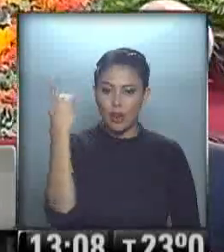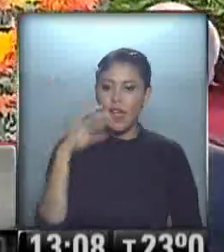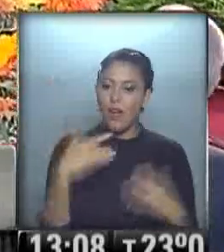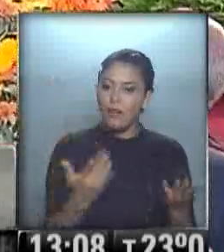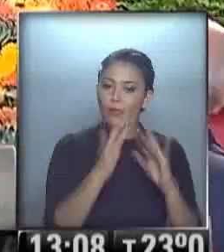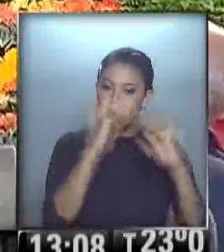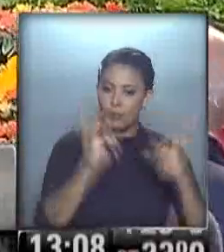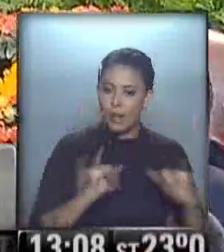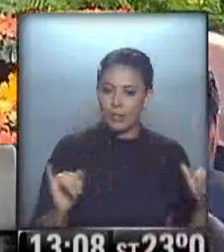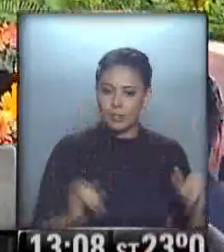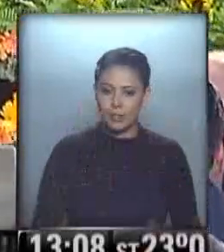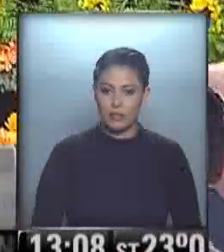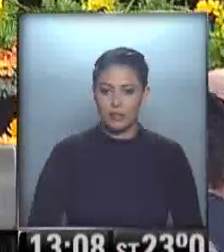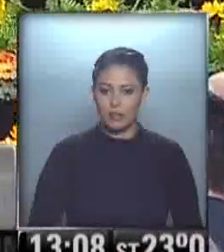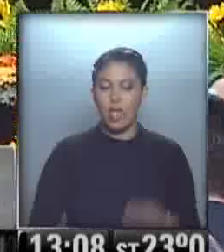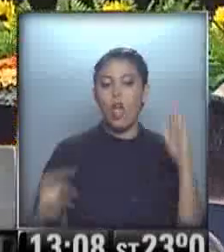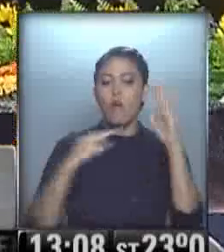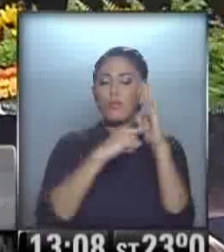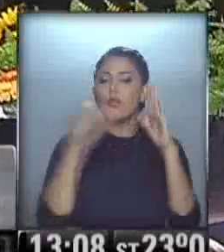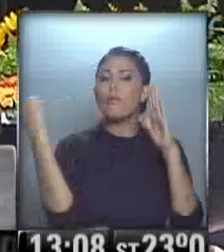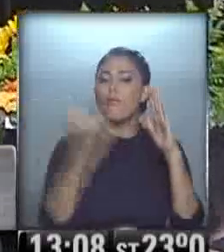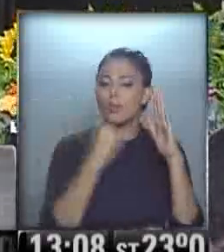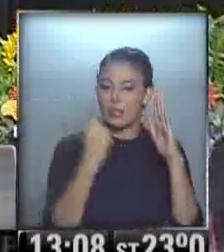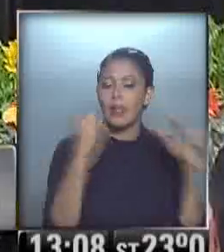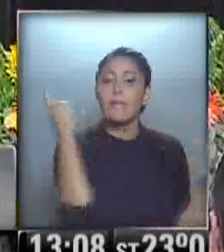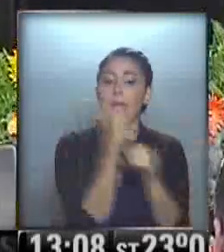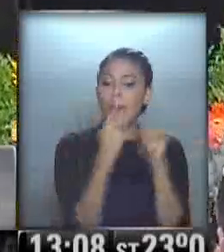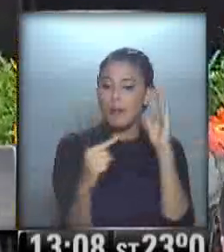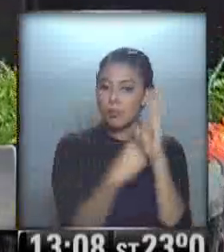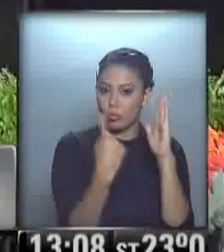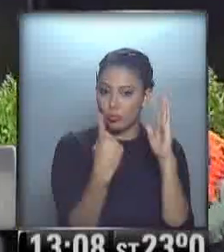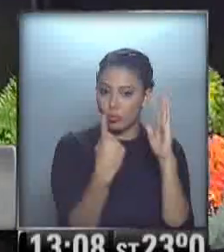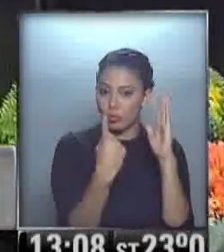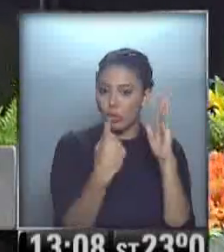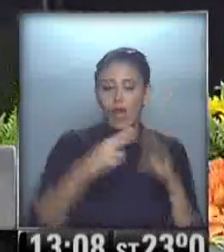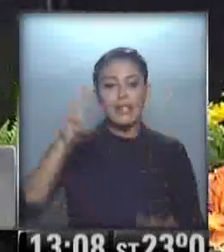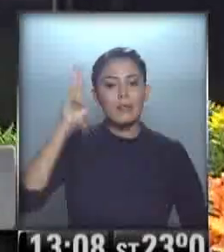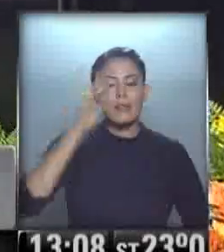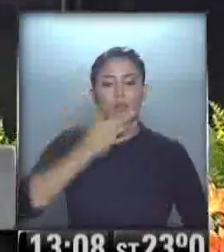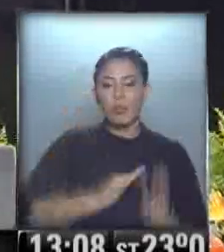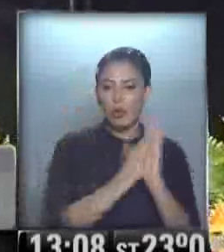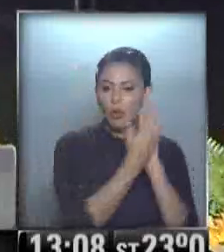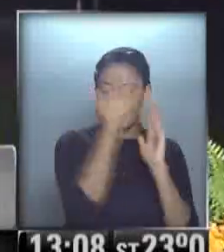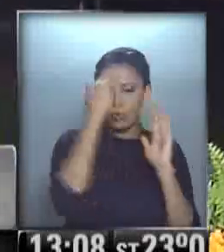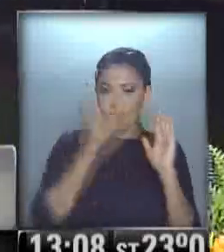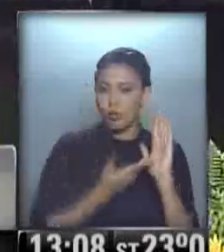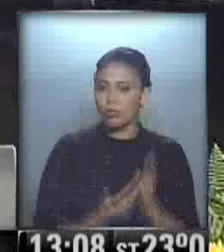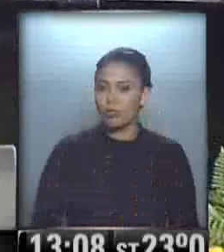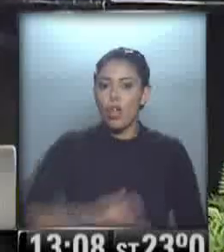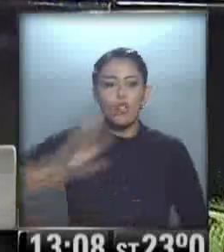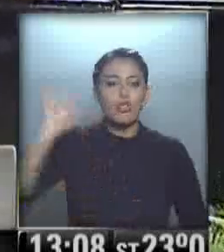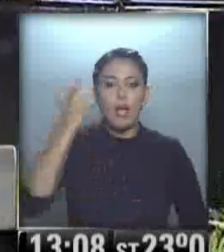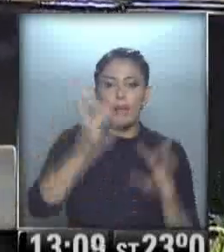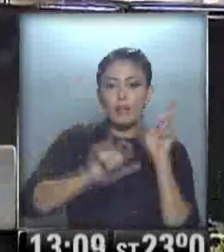por la Paz, puntos clave. El primero de ellos, el respeto a la Constitución, por parte de